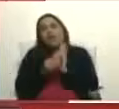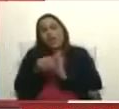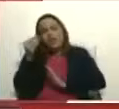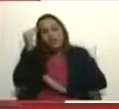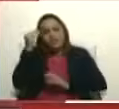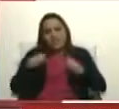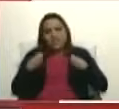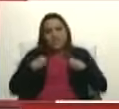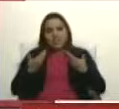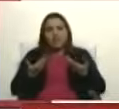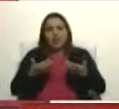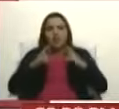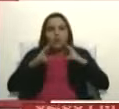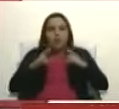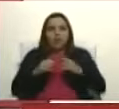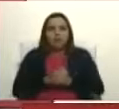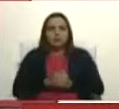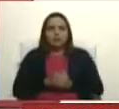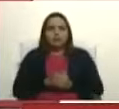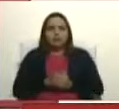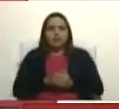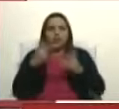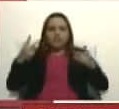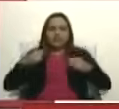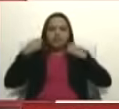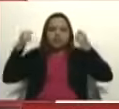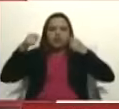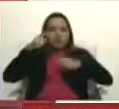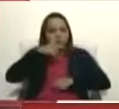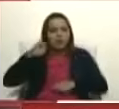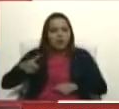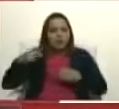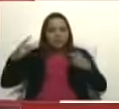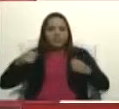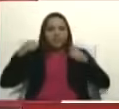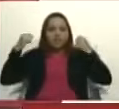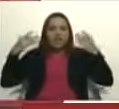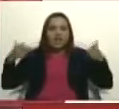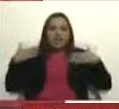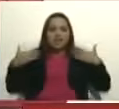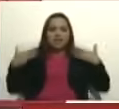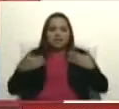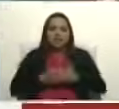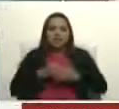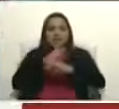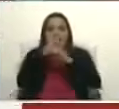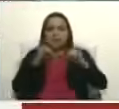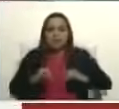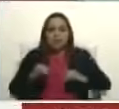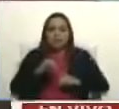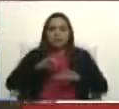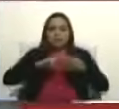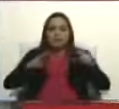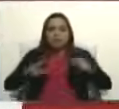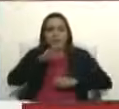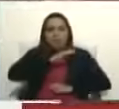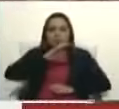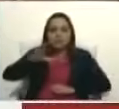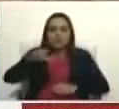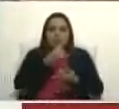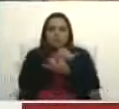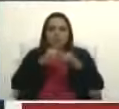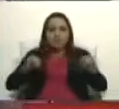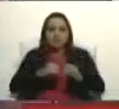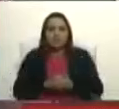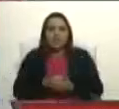lea. Victoria popular. Victoria de nuestro pueblo, victoria de la alegría, de la paz, de la soberanía, de la independencia.